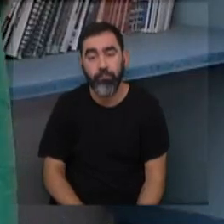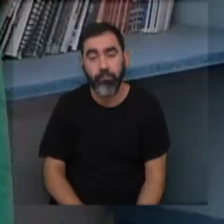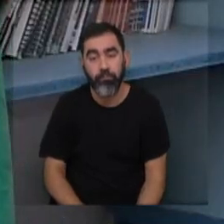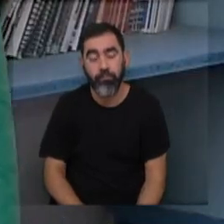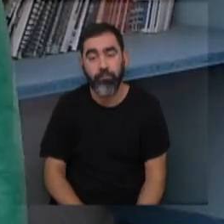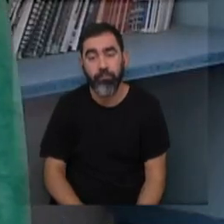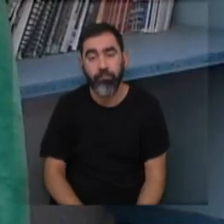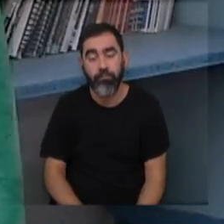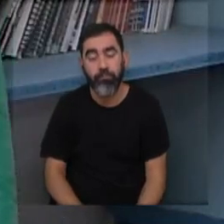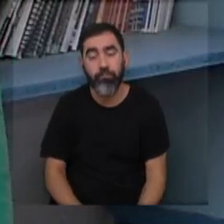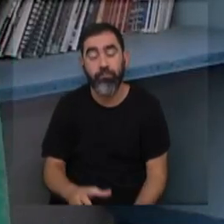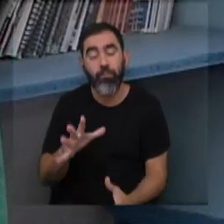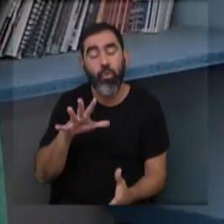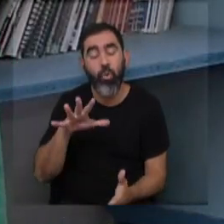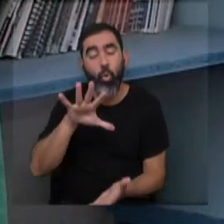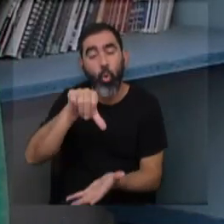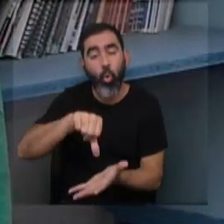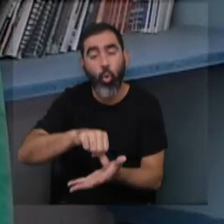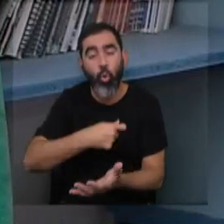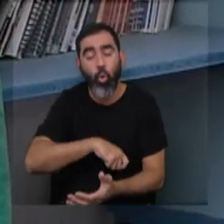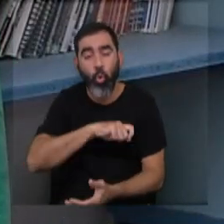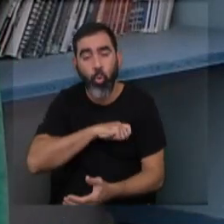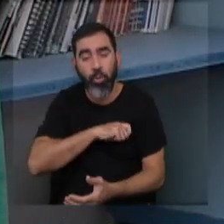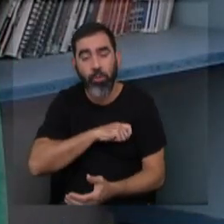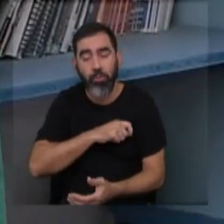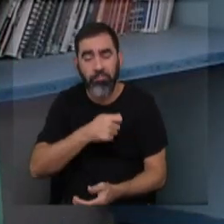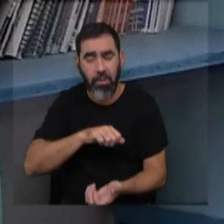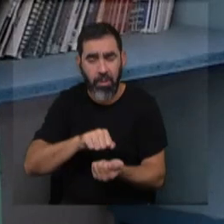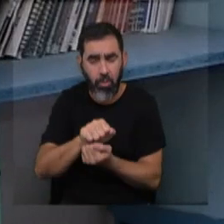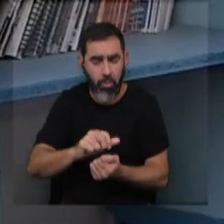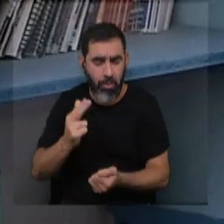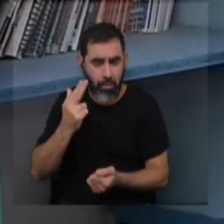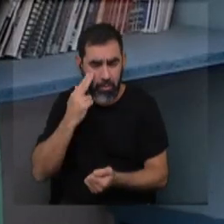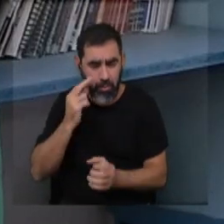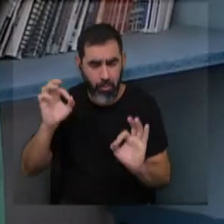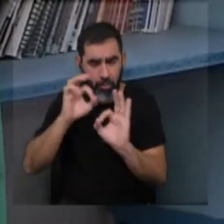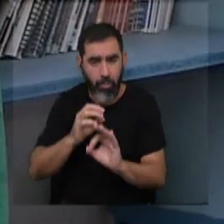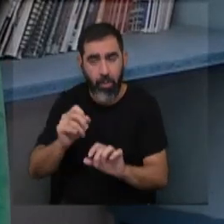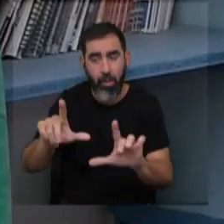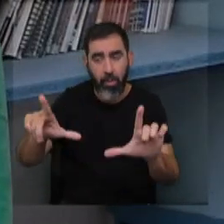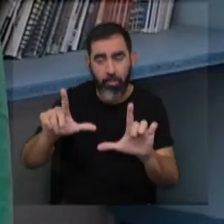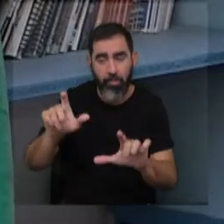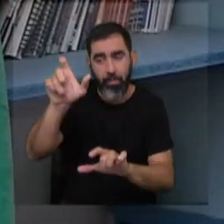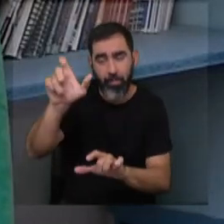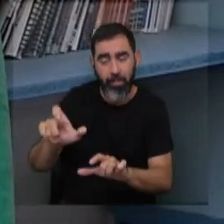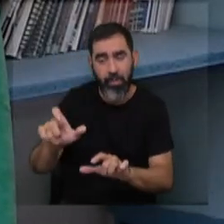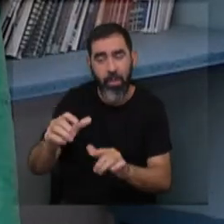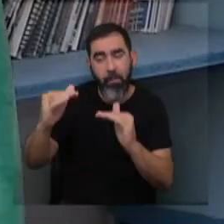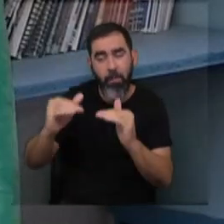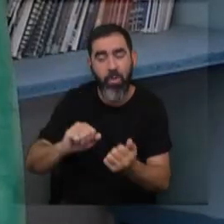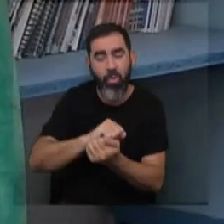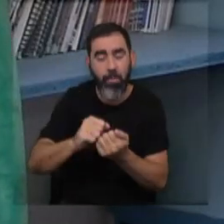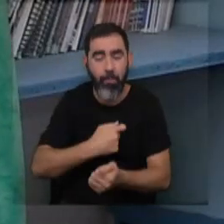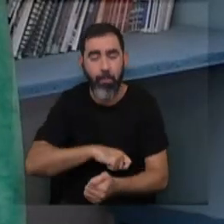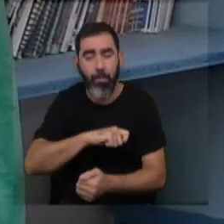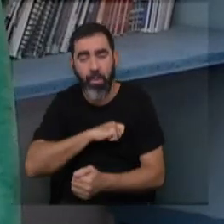española, entonces creo que la barrera del idioma no fue un problema. Si bien el protagonista era el que menos hablaba español, siempre